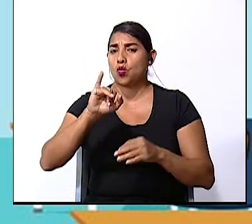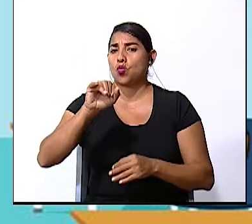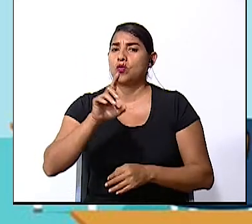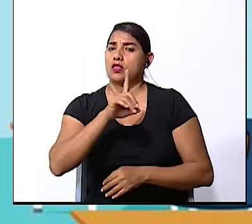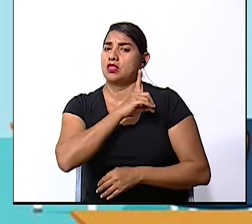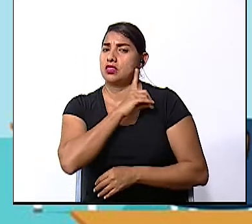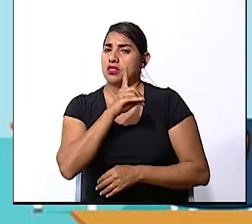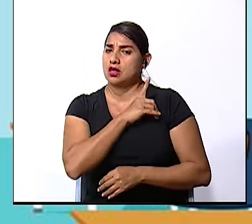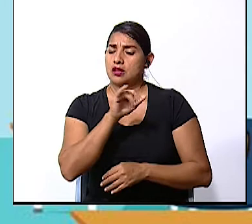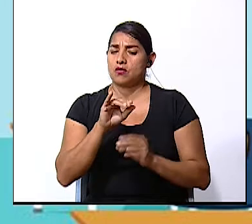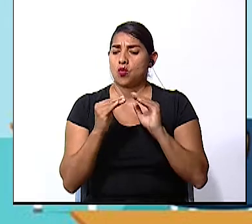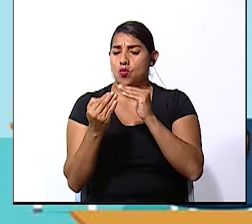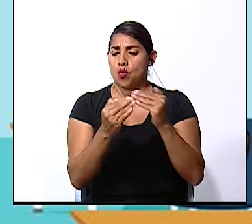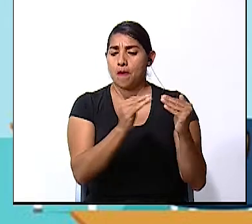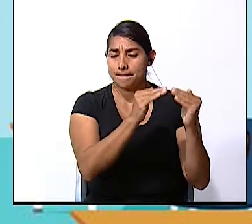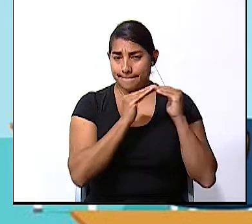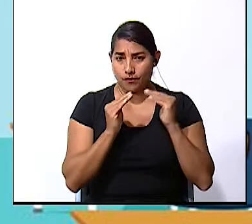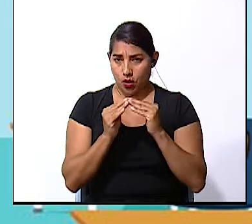de Legados de los Pueblos,